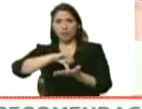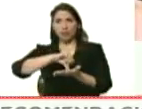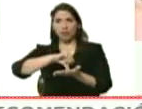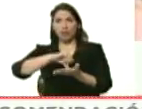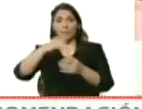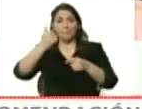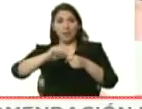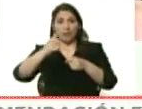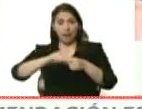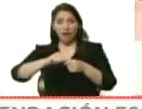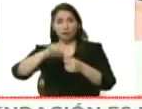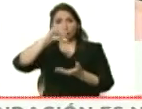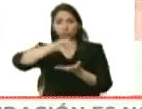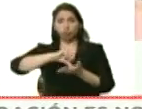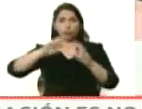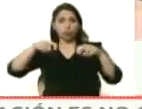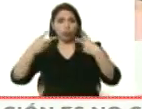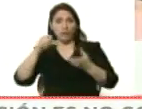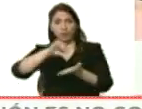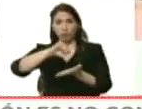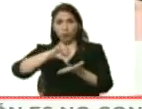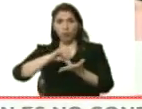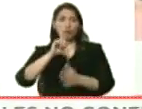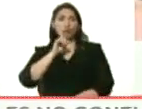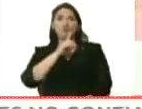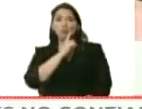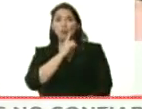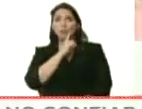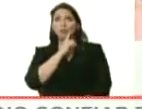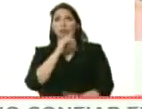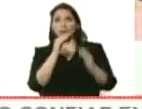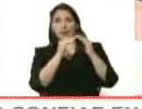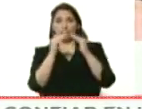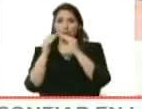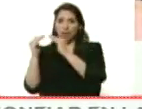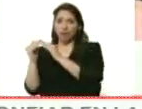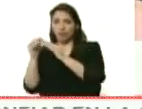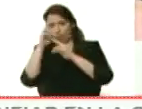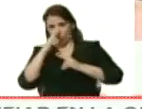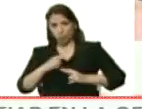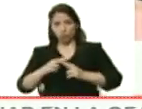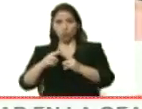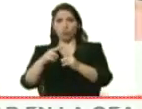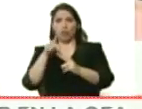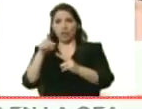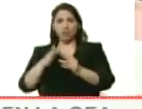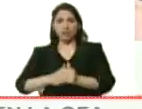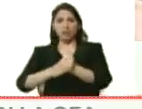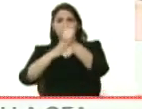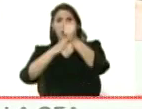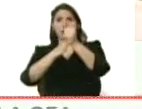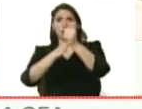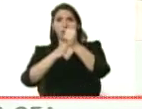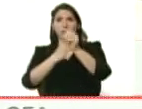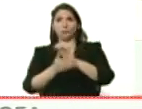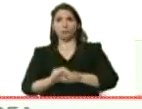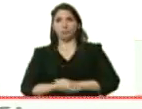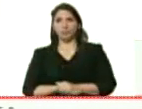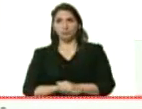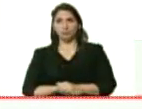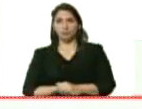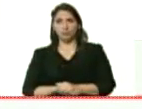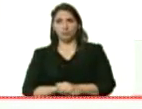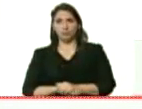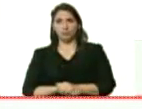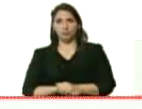Maracaibo, una nueva ciudad que con el nombre de las casas, en honor a este héroe de la filantropía, se funde